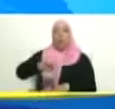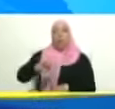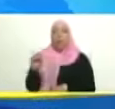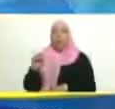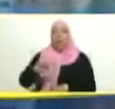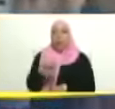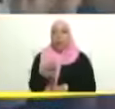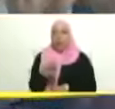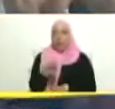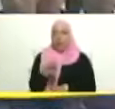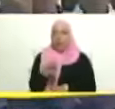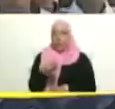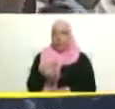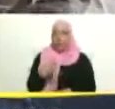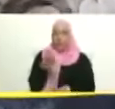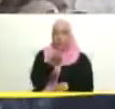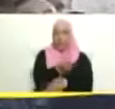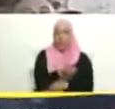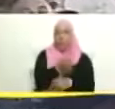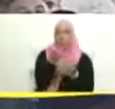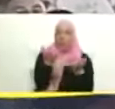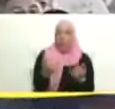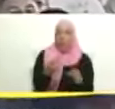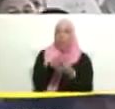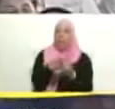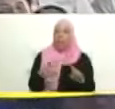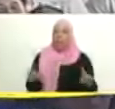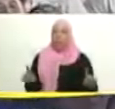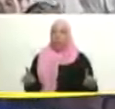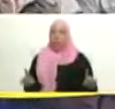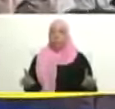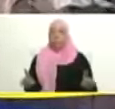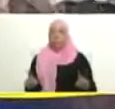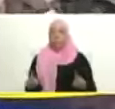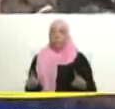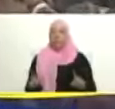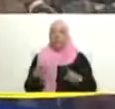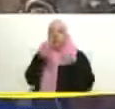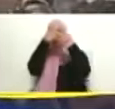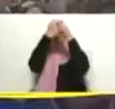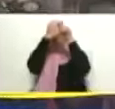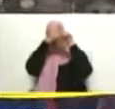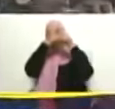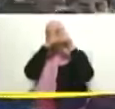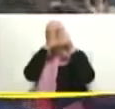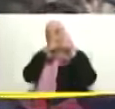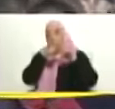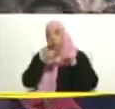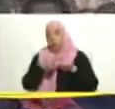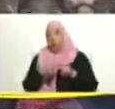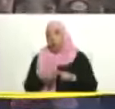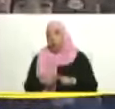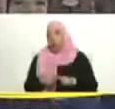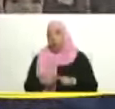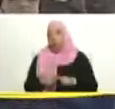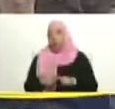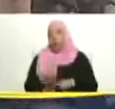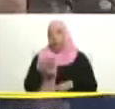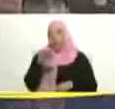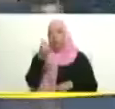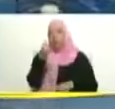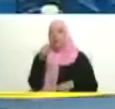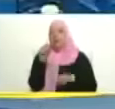Pero se están graduando un total de 16.000